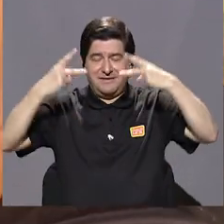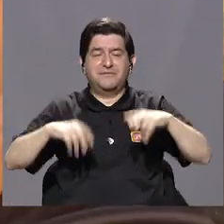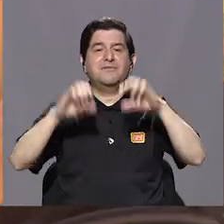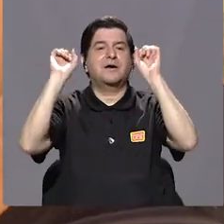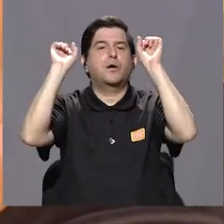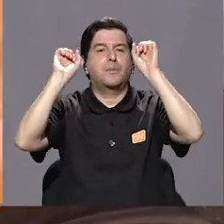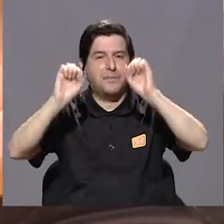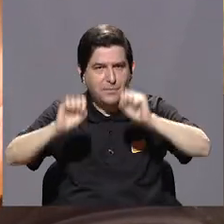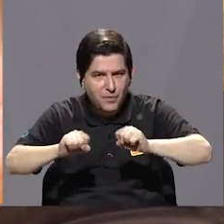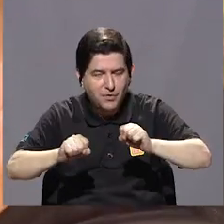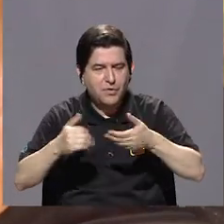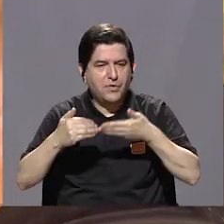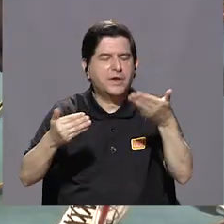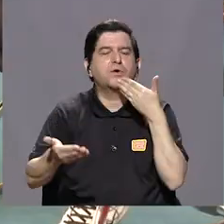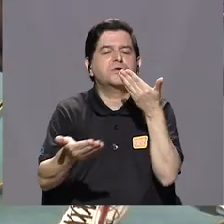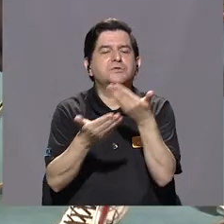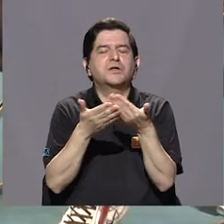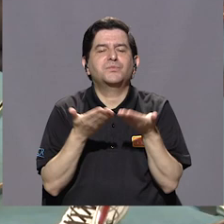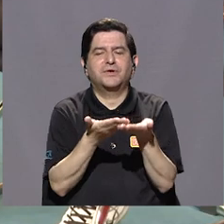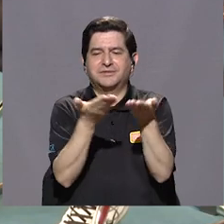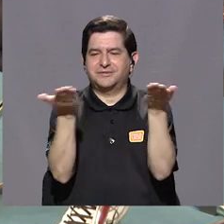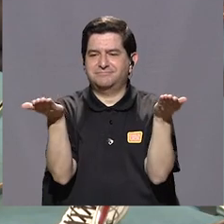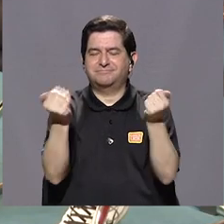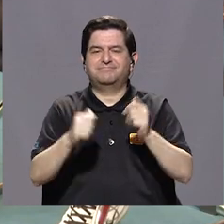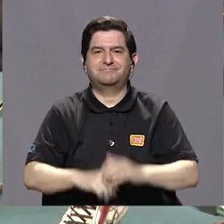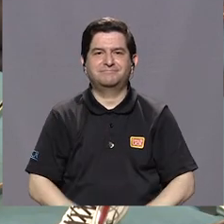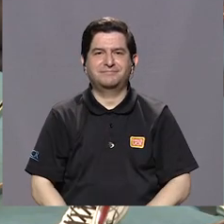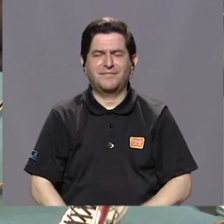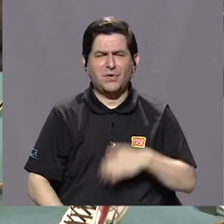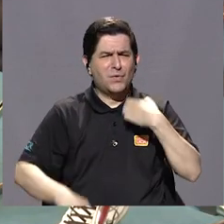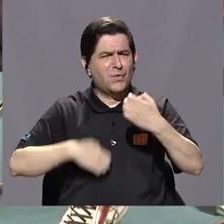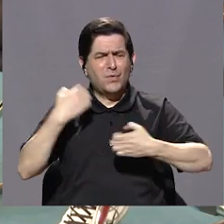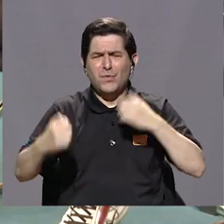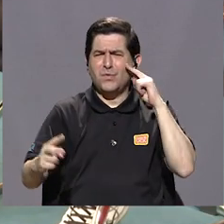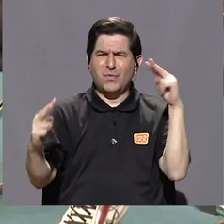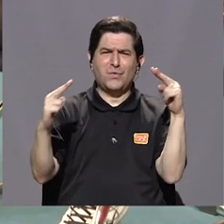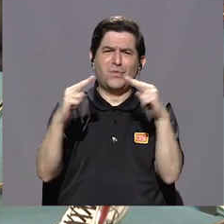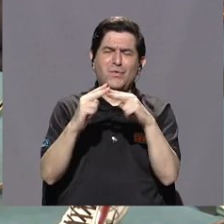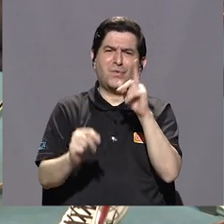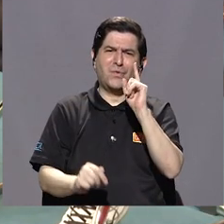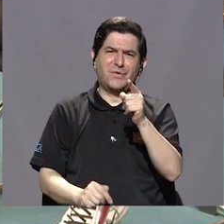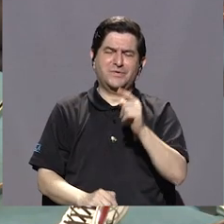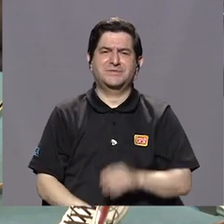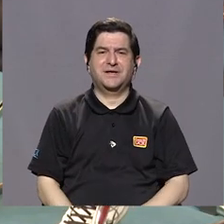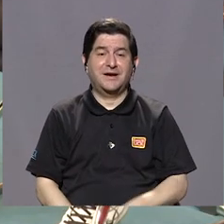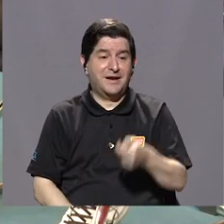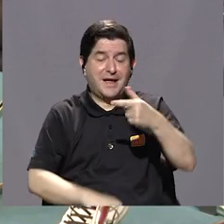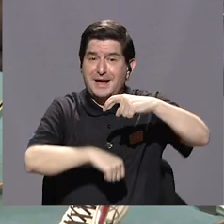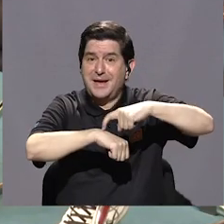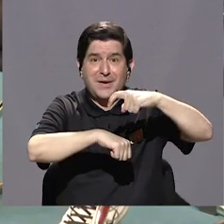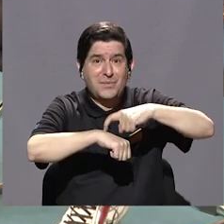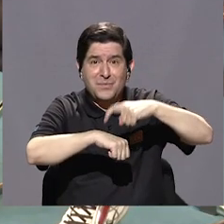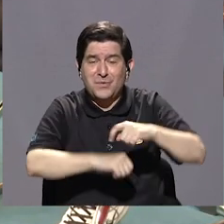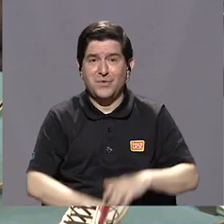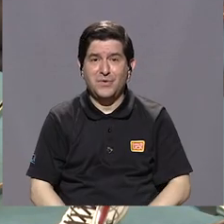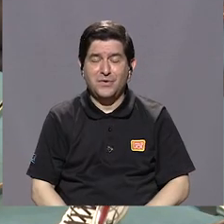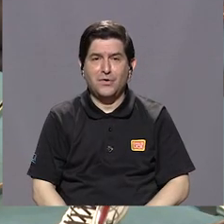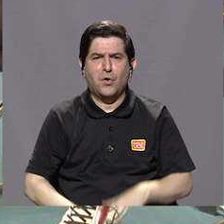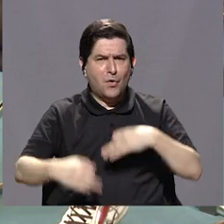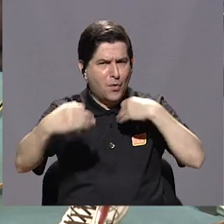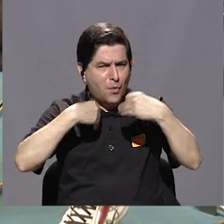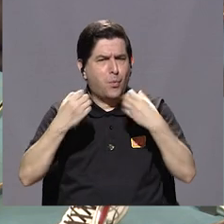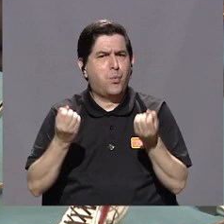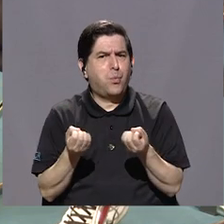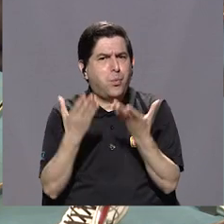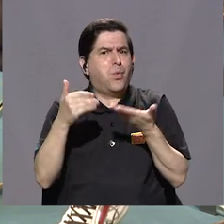dejar cosas muy buenas. Me emociona mucho conocerla y que en tan poco tiempo usted me haya contado